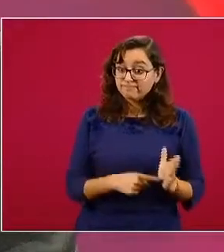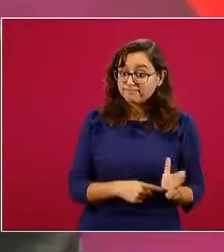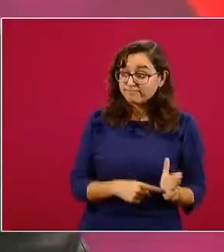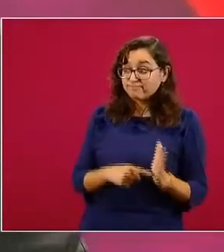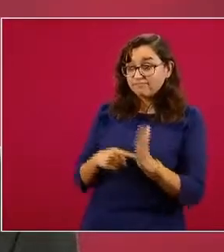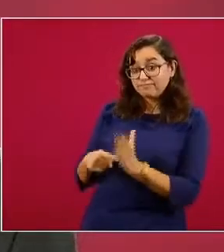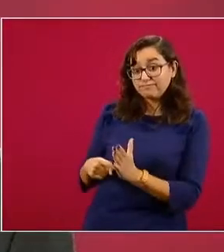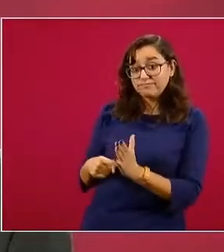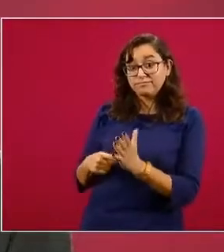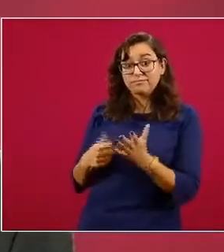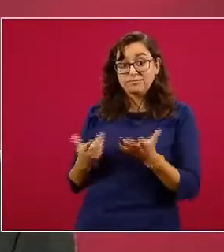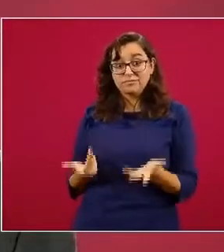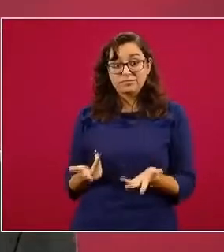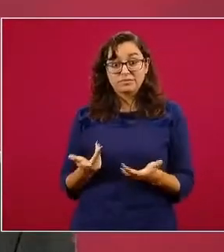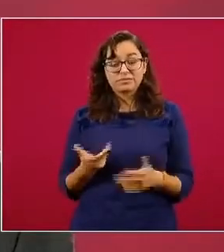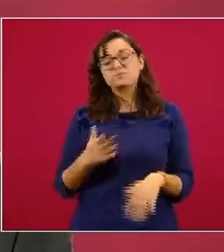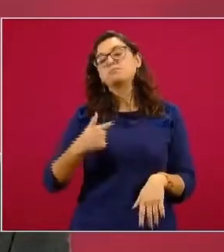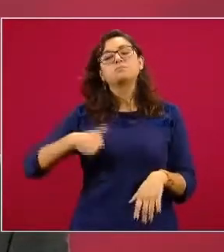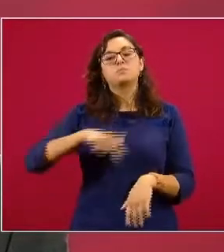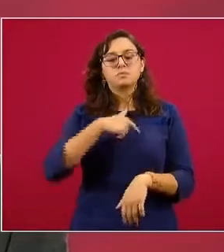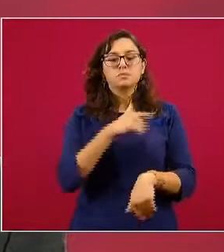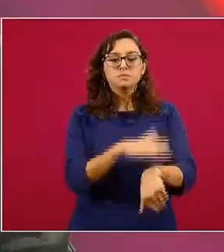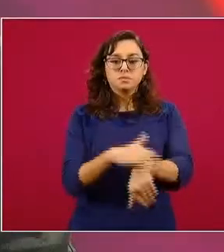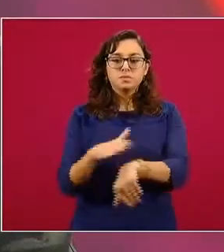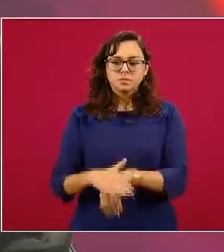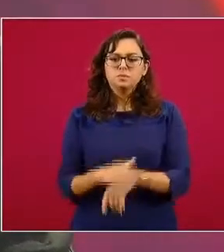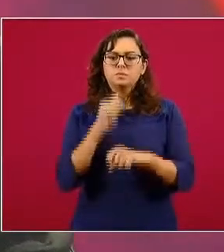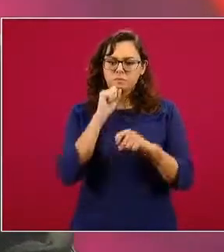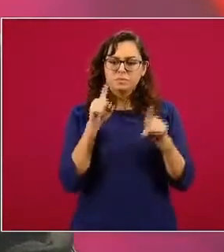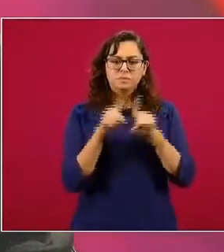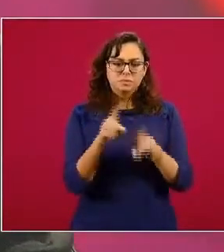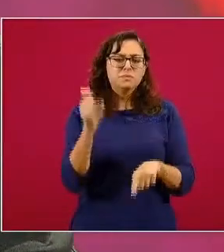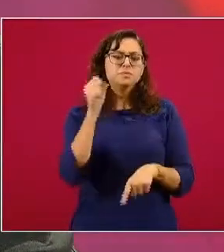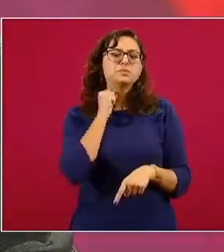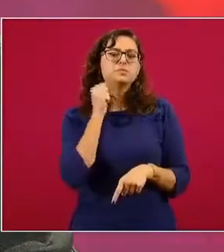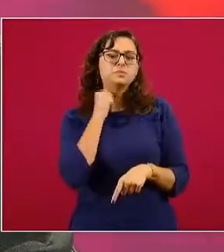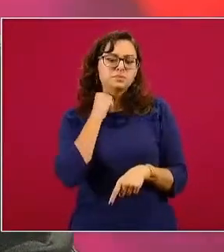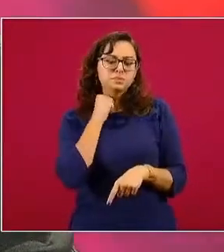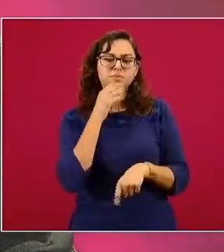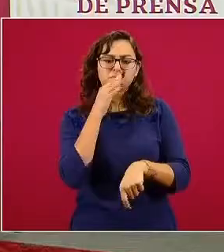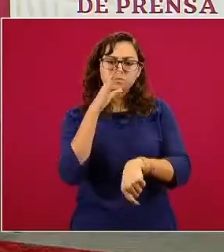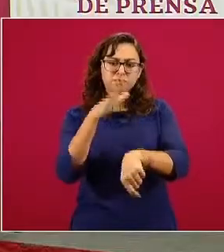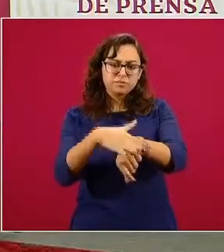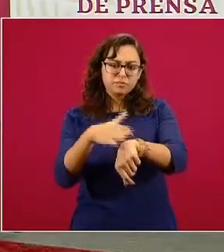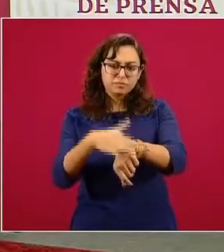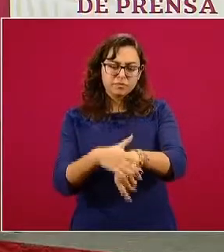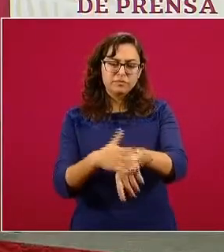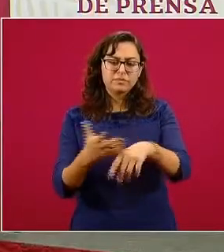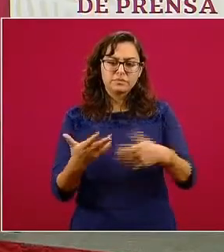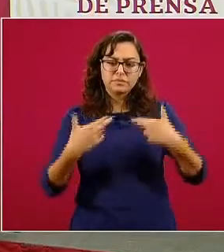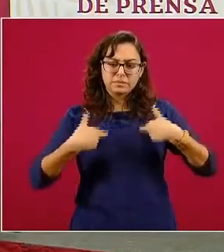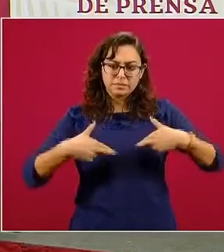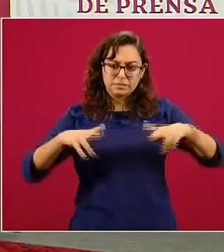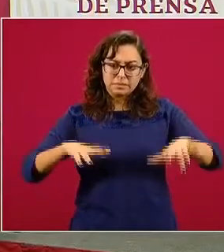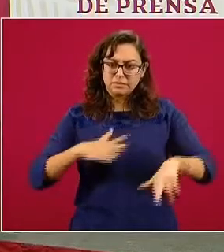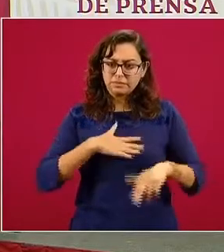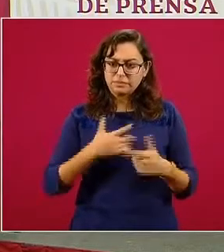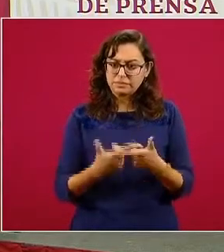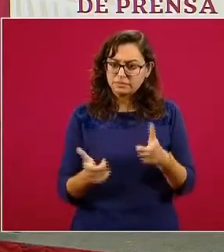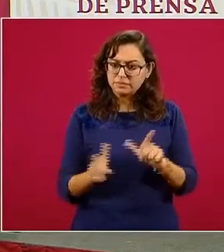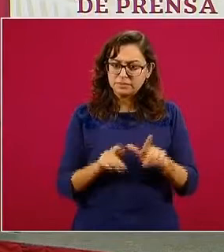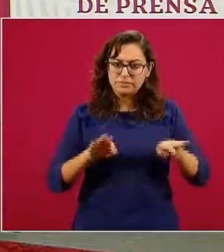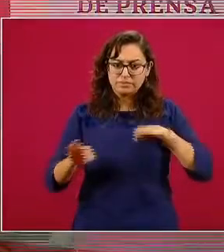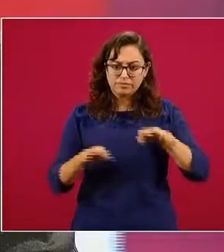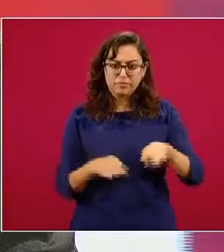procesen esto. Hacemos la invitación, lo hice ahí a nombre del grupo de trabajo, lo vuelvo a